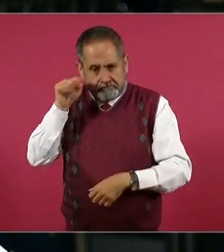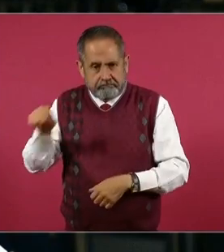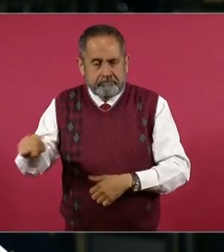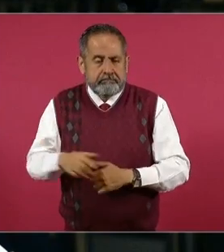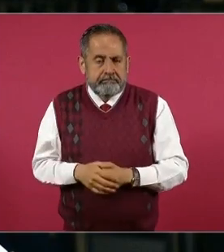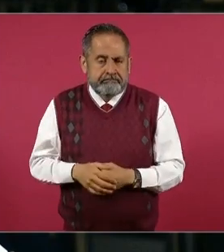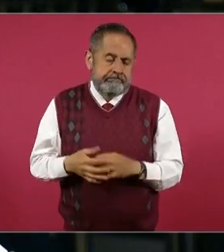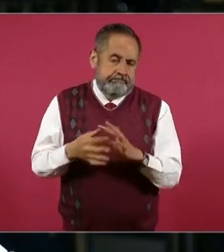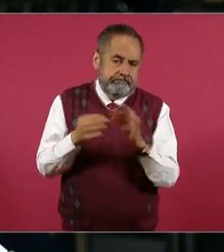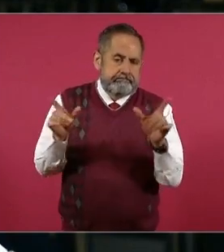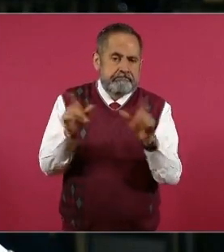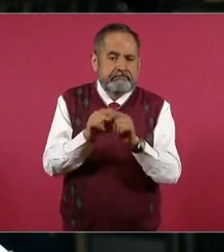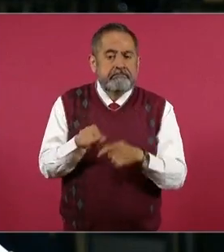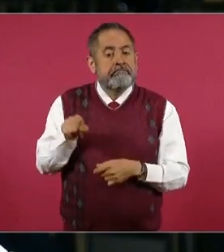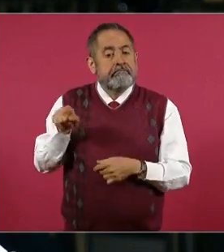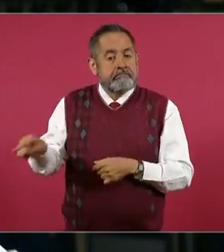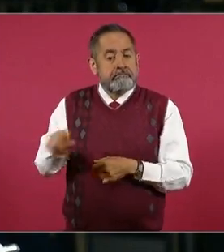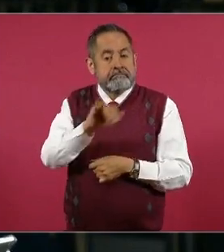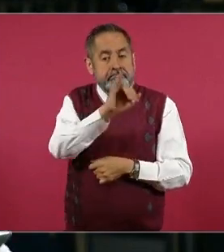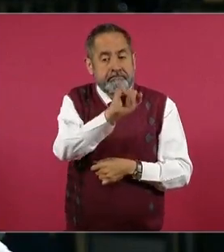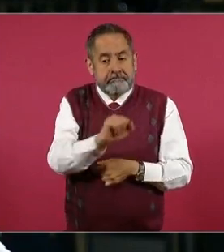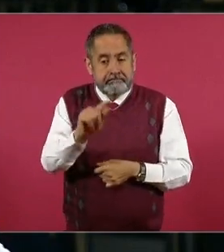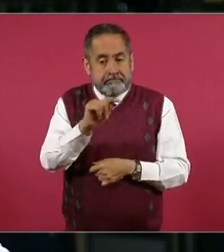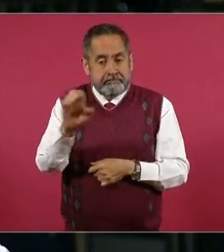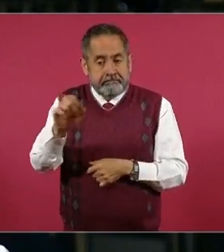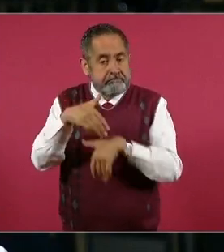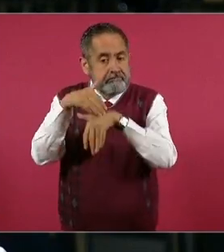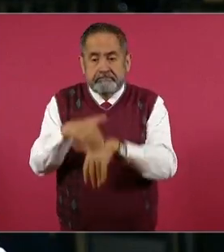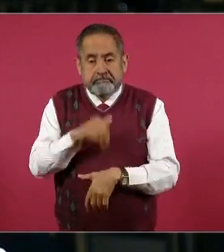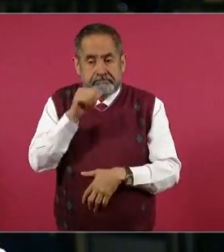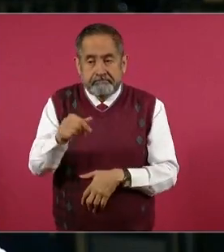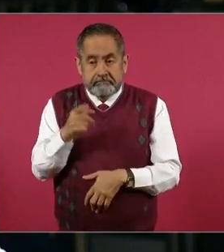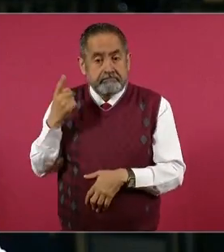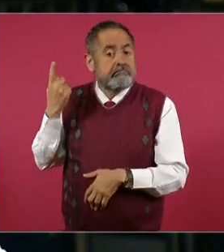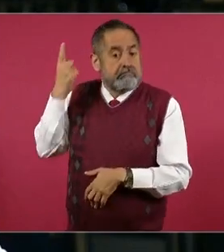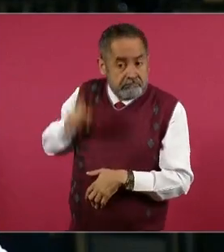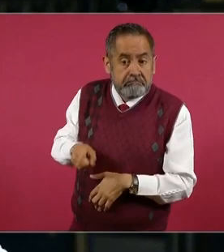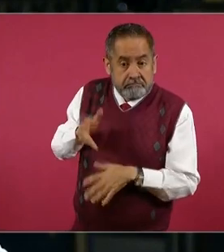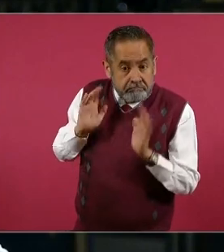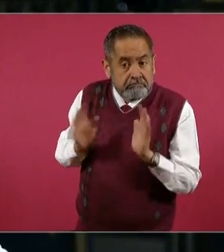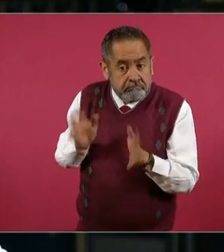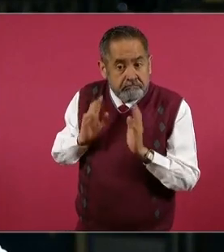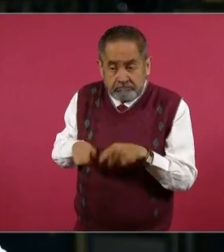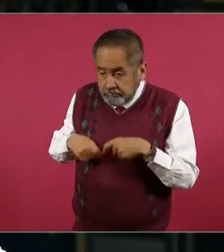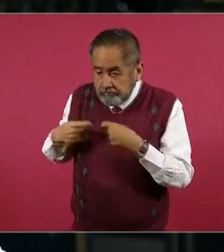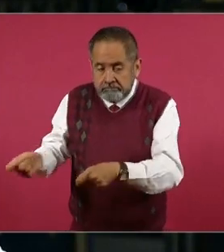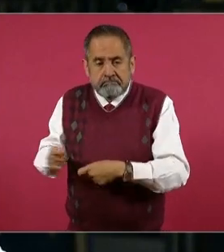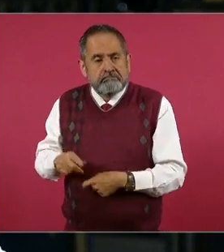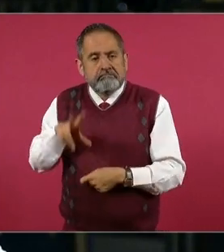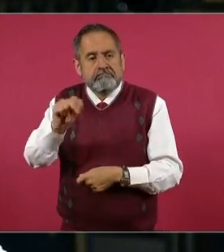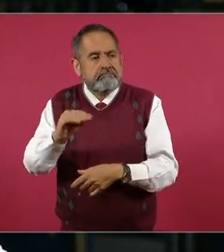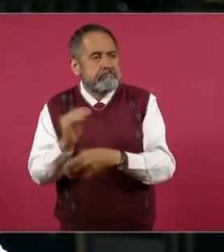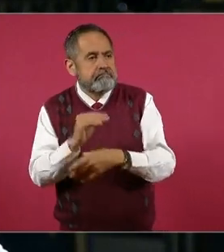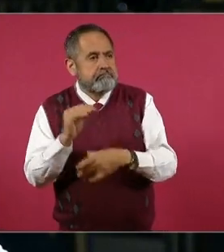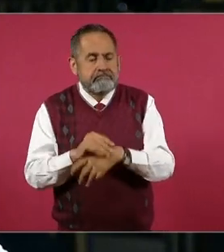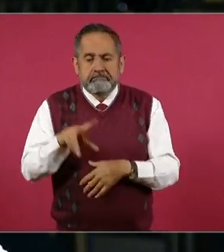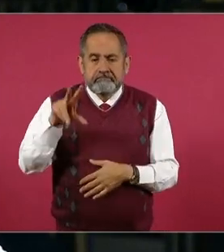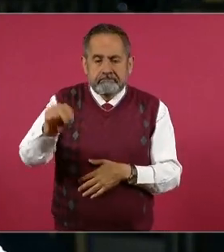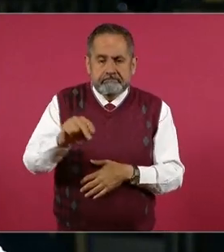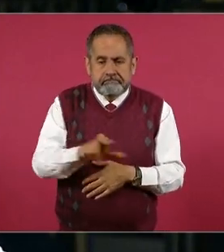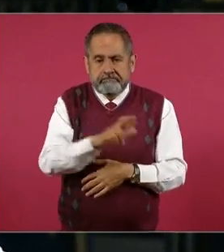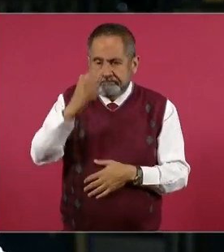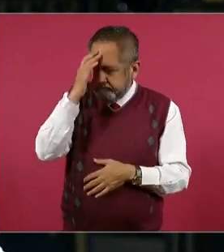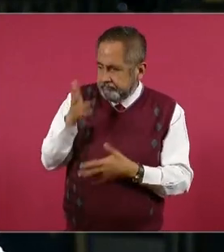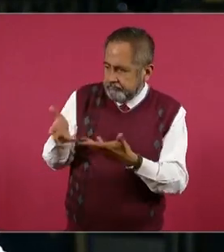En conclusión, el ISSSTE no acató el laudo de su reinstalación con todos los derechos, no se reconocieron los años